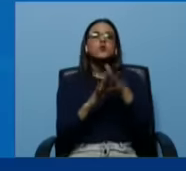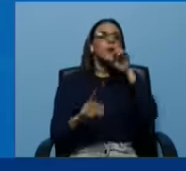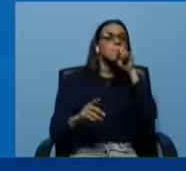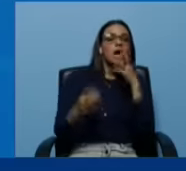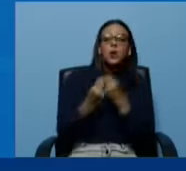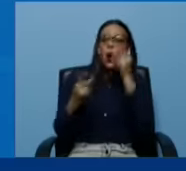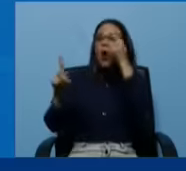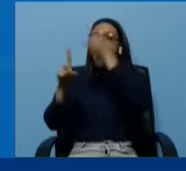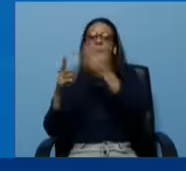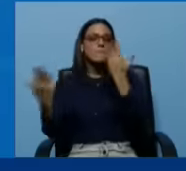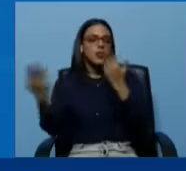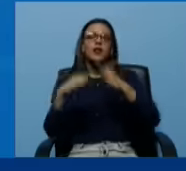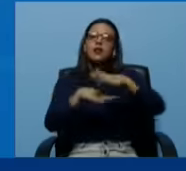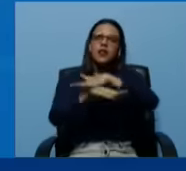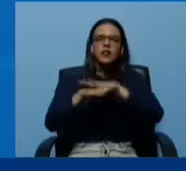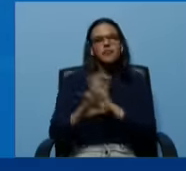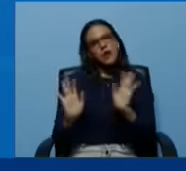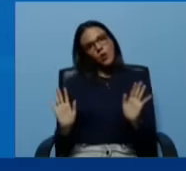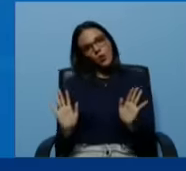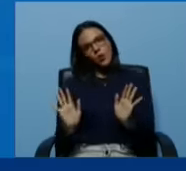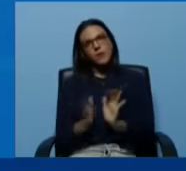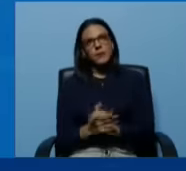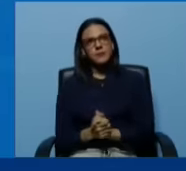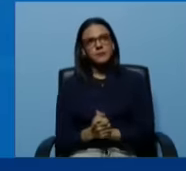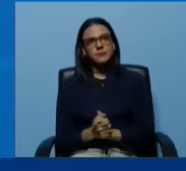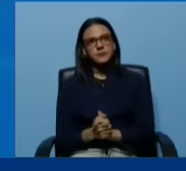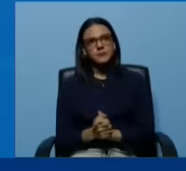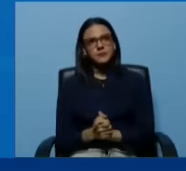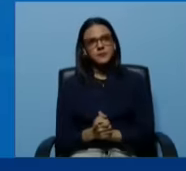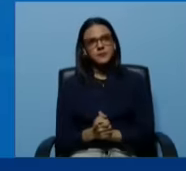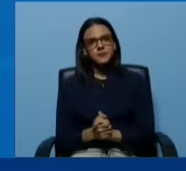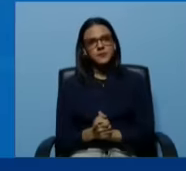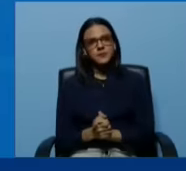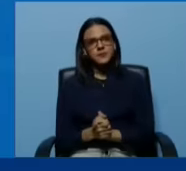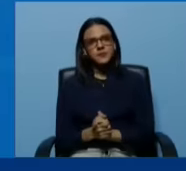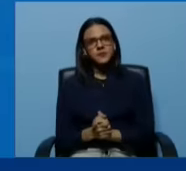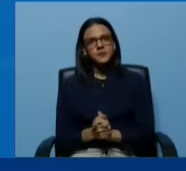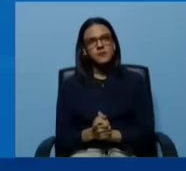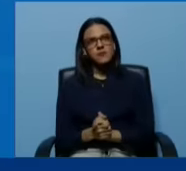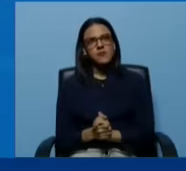de la grabación que se haga de este programa, de esta cumbre.